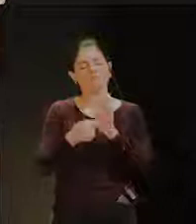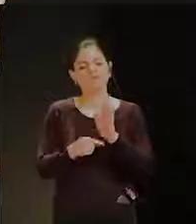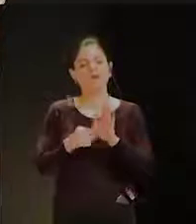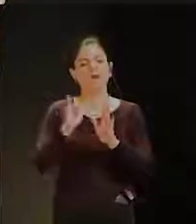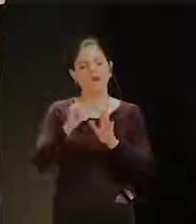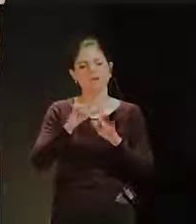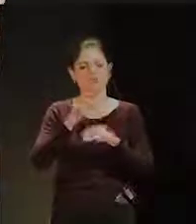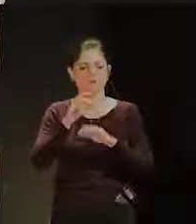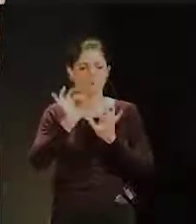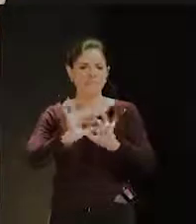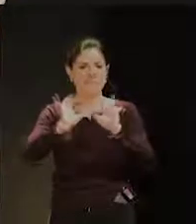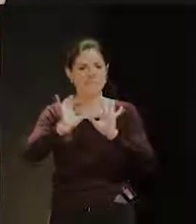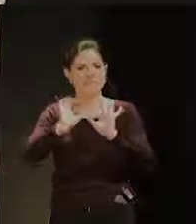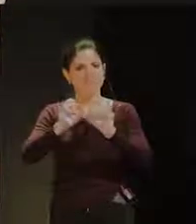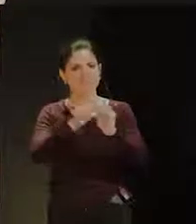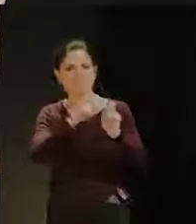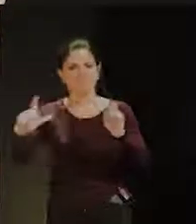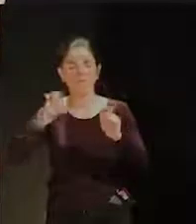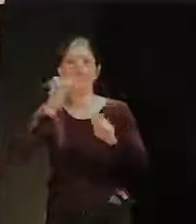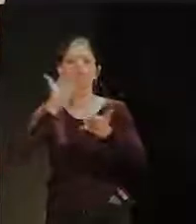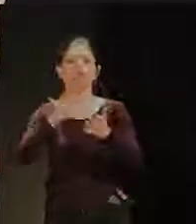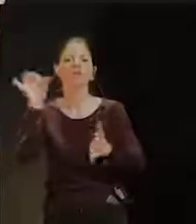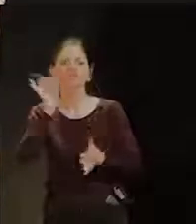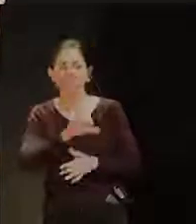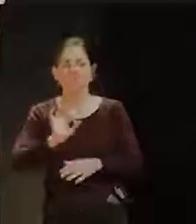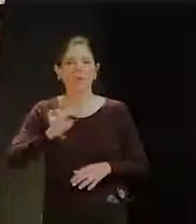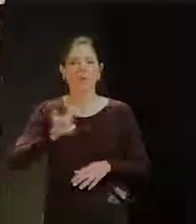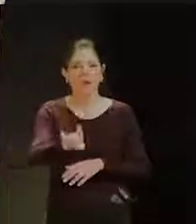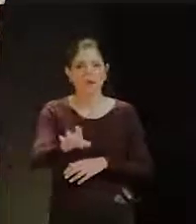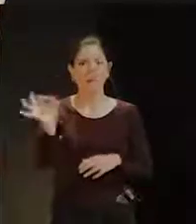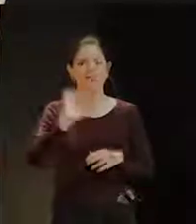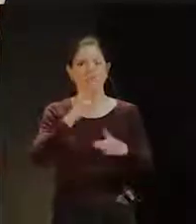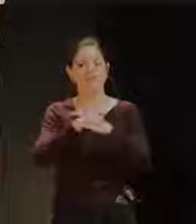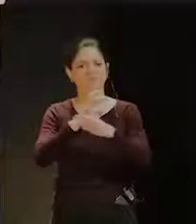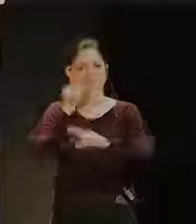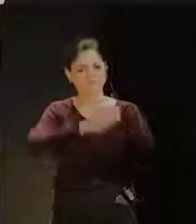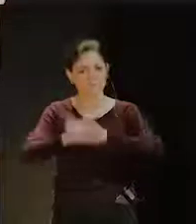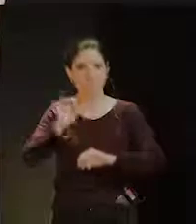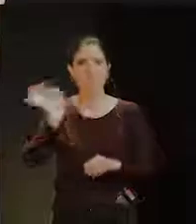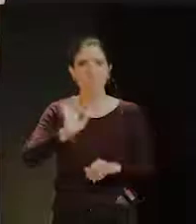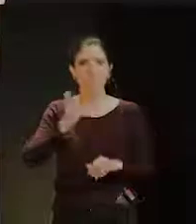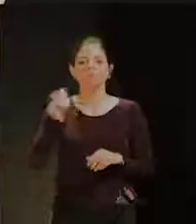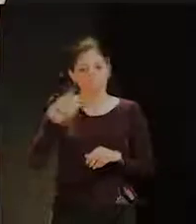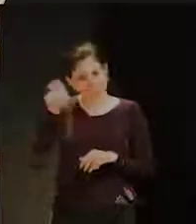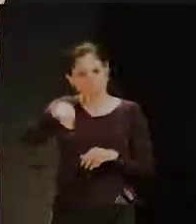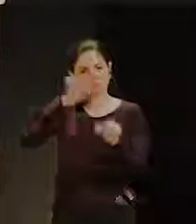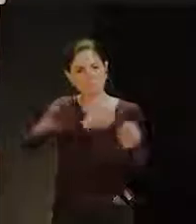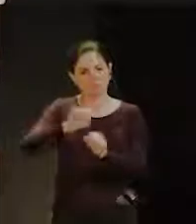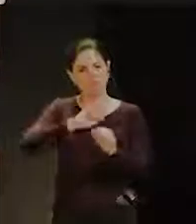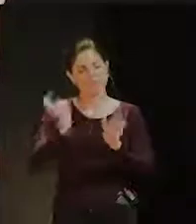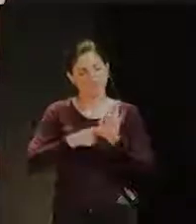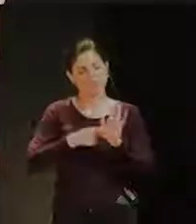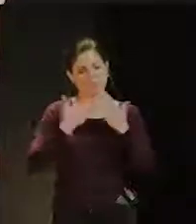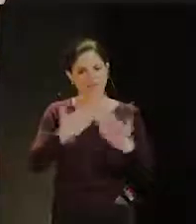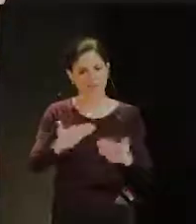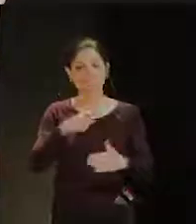o disposiciones específicas. Personas con VIH, cáncer o esclerosis múltiple están protegidos en el marco de esta